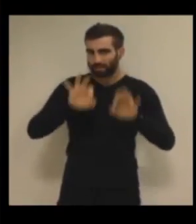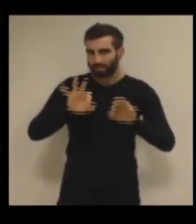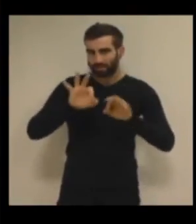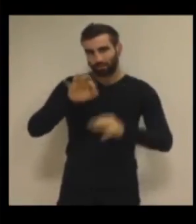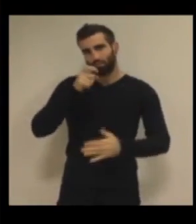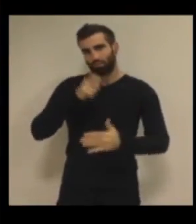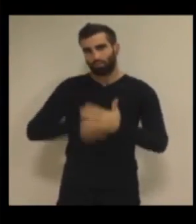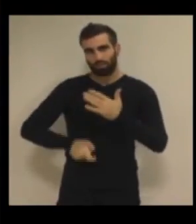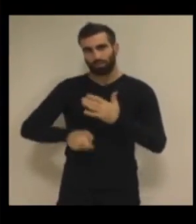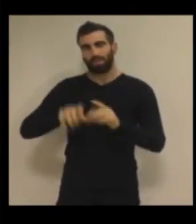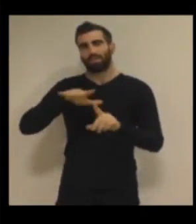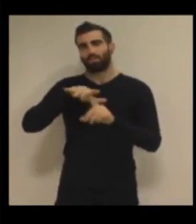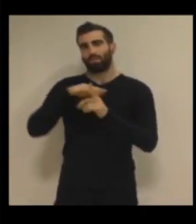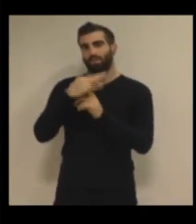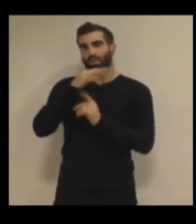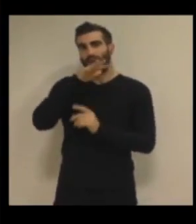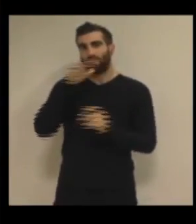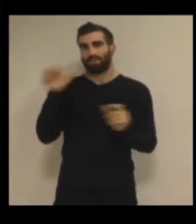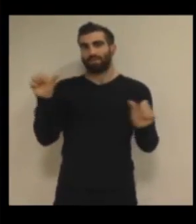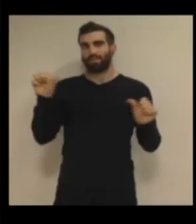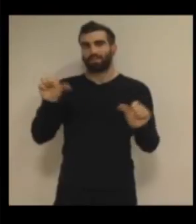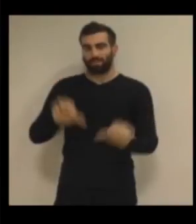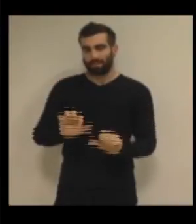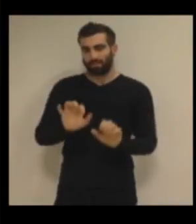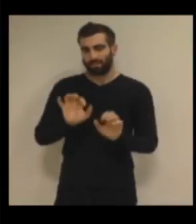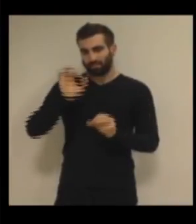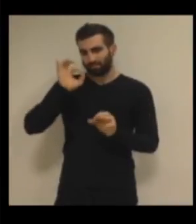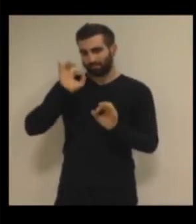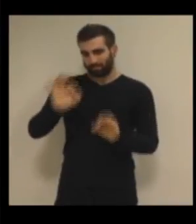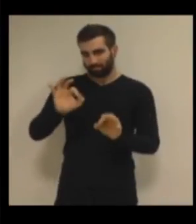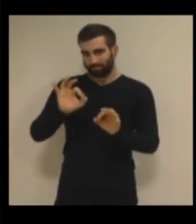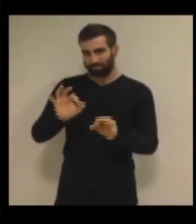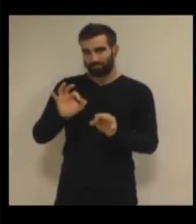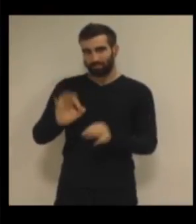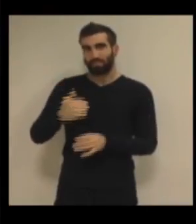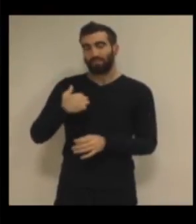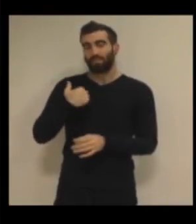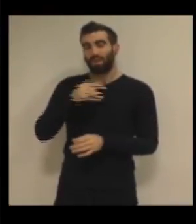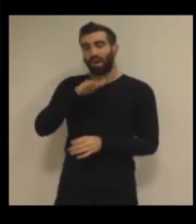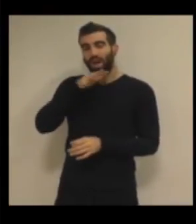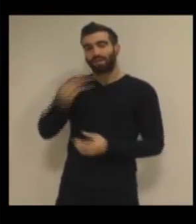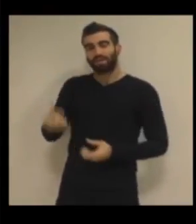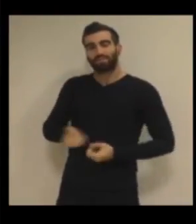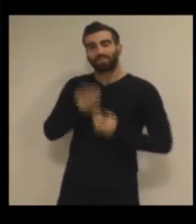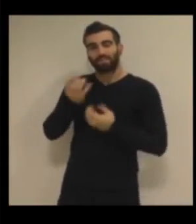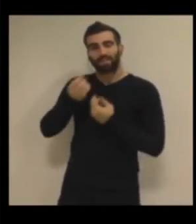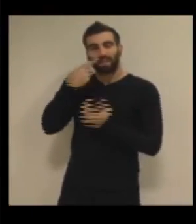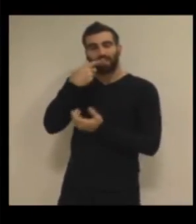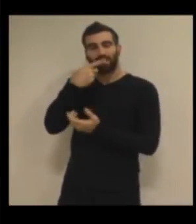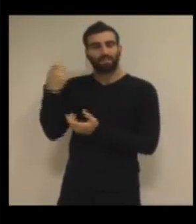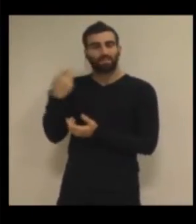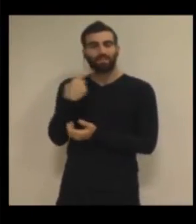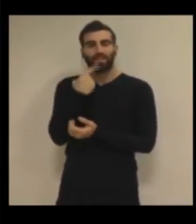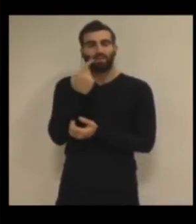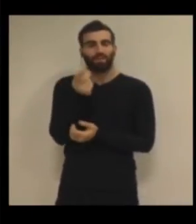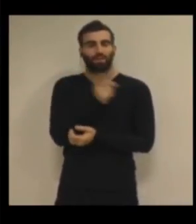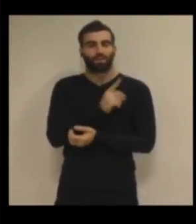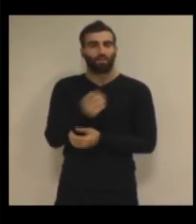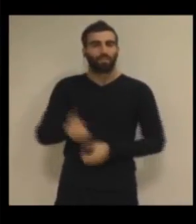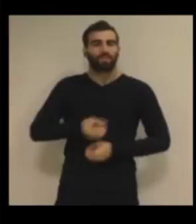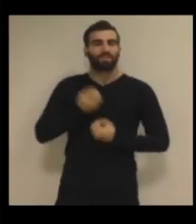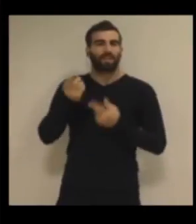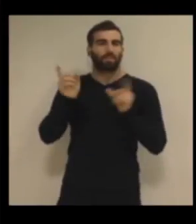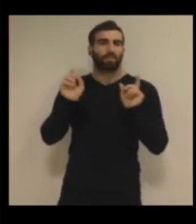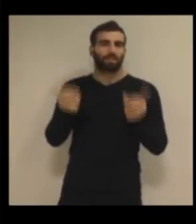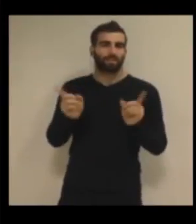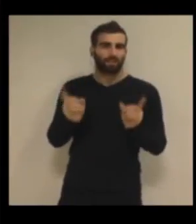situación económica de ahora. Juan Carlos, solo muy breve, yo no quiero dar un mensaje negativo, lo que quiero dar es un mensaje preventivo, ¿de acuerdo? Es decir, porque quiero que las